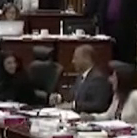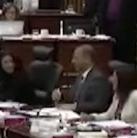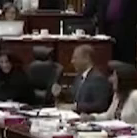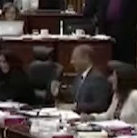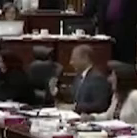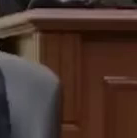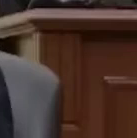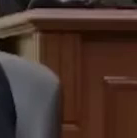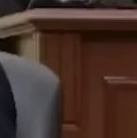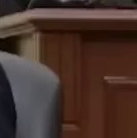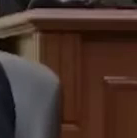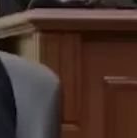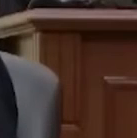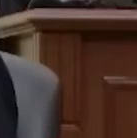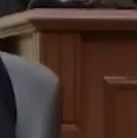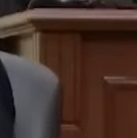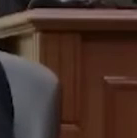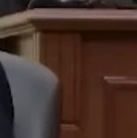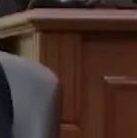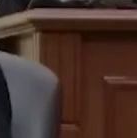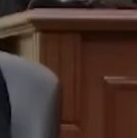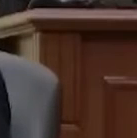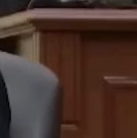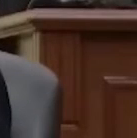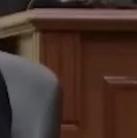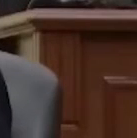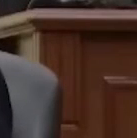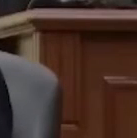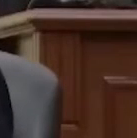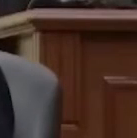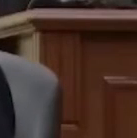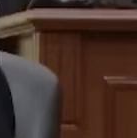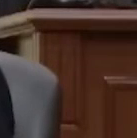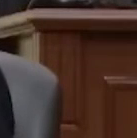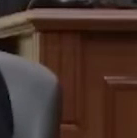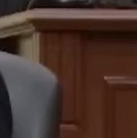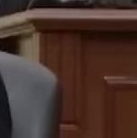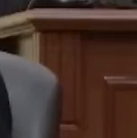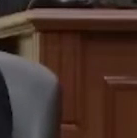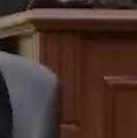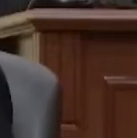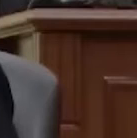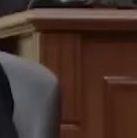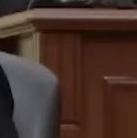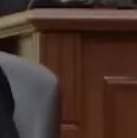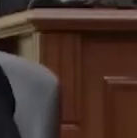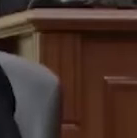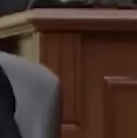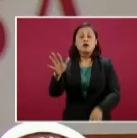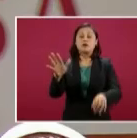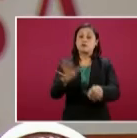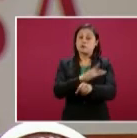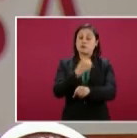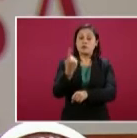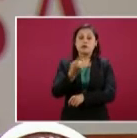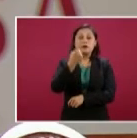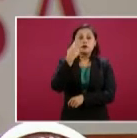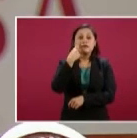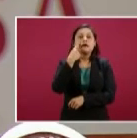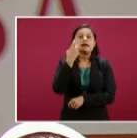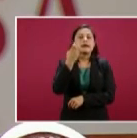oposiciones fue prácticamente nula en este primer año de gobierno del presidente López Obrador. La poderosa